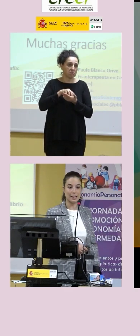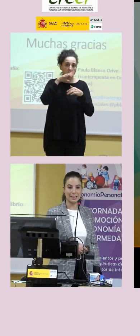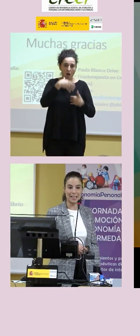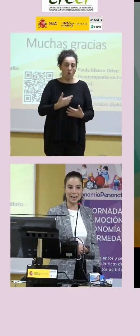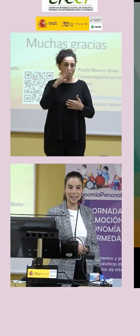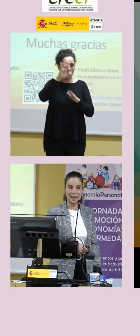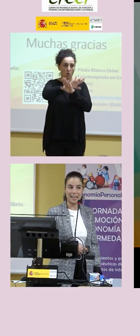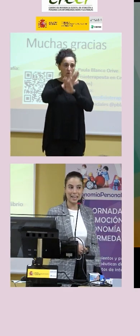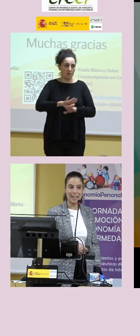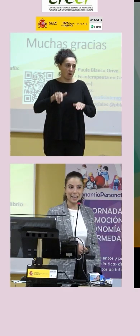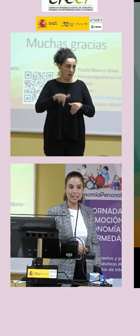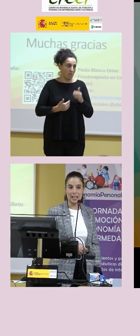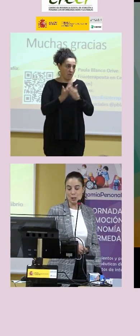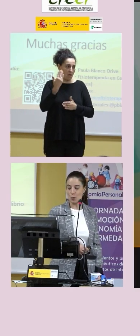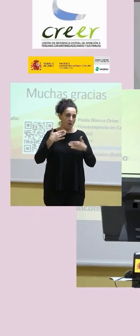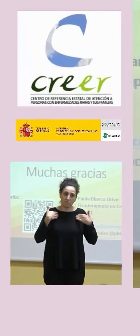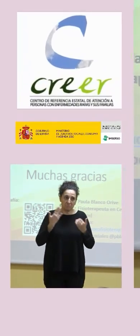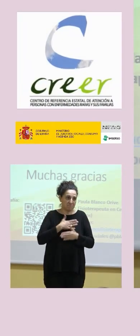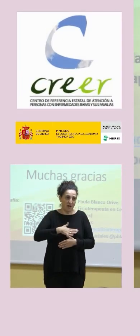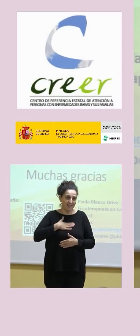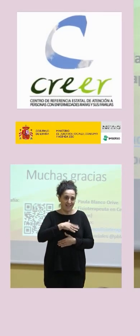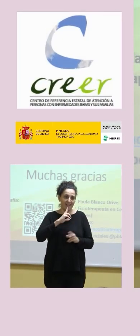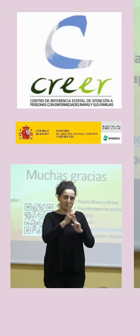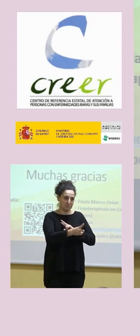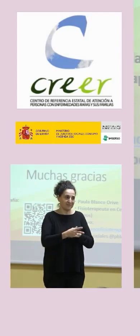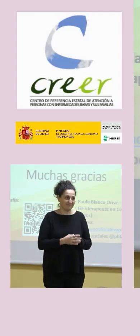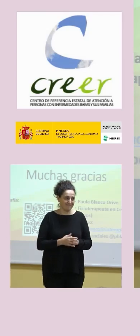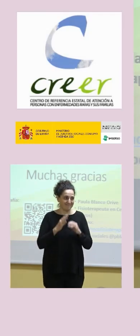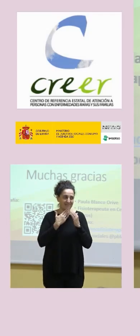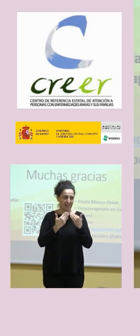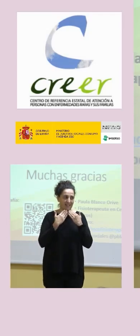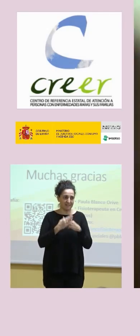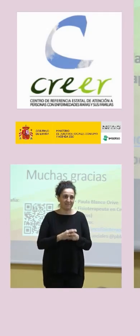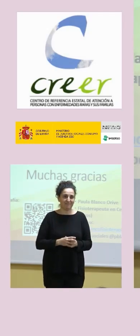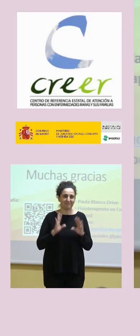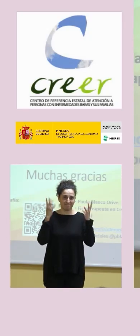mañana, encantada de responder. Gracias.